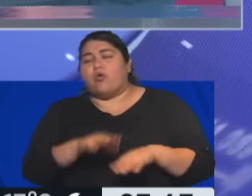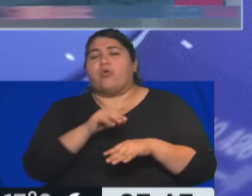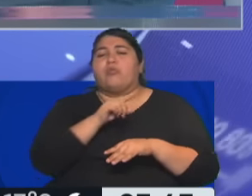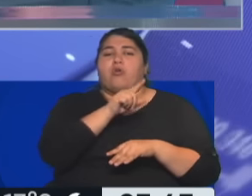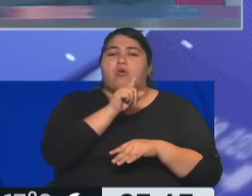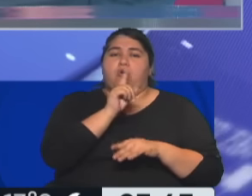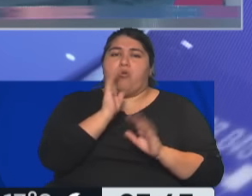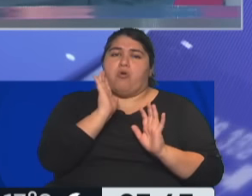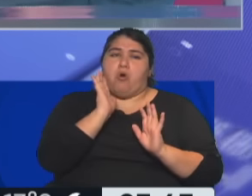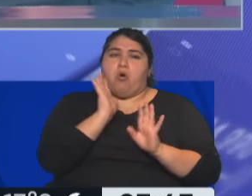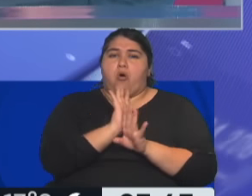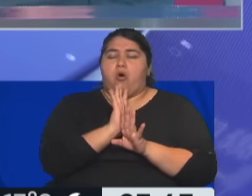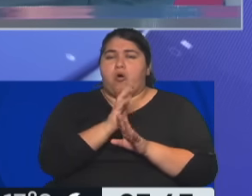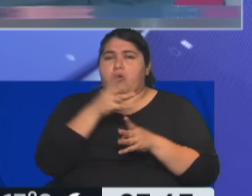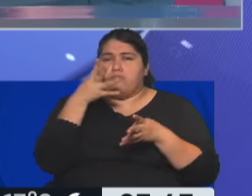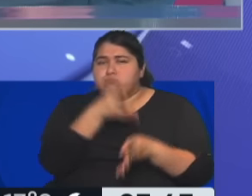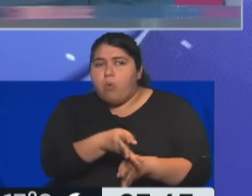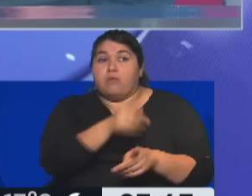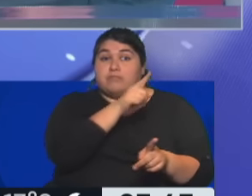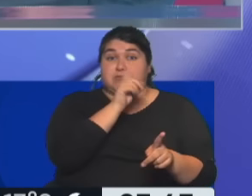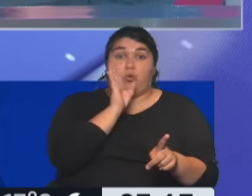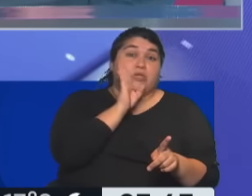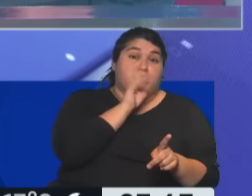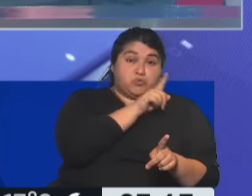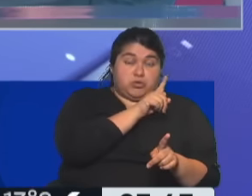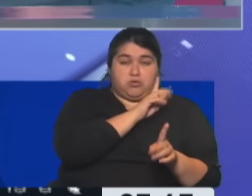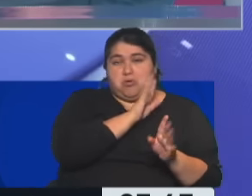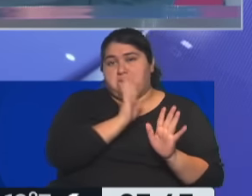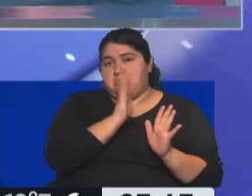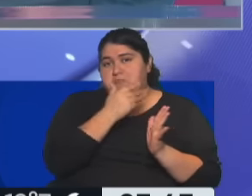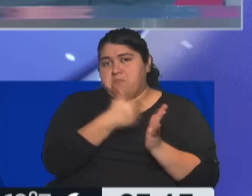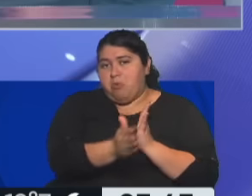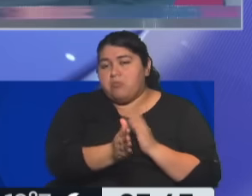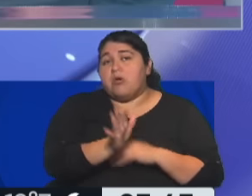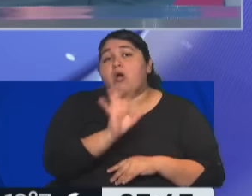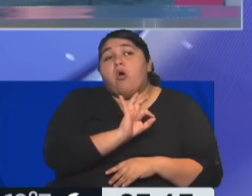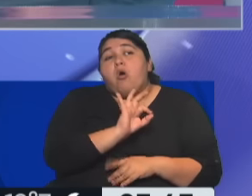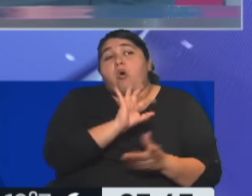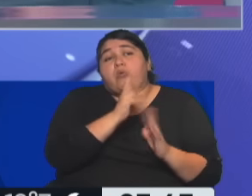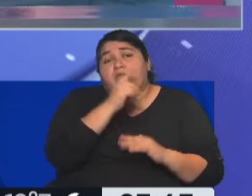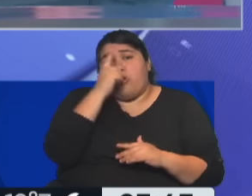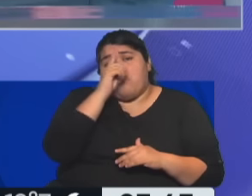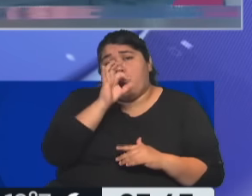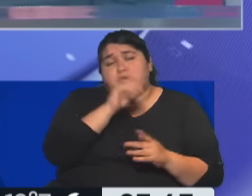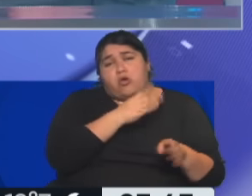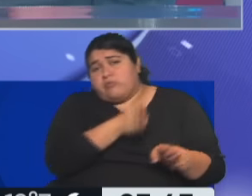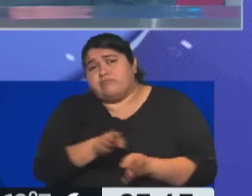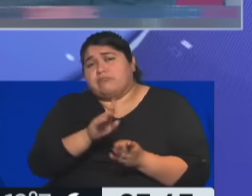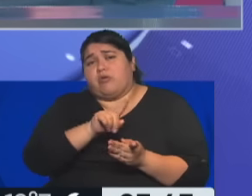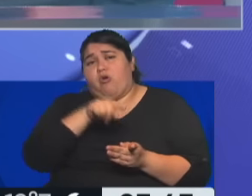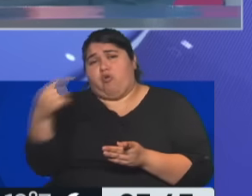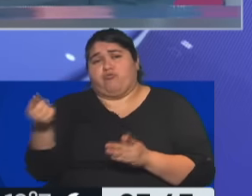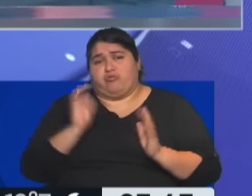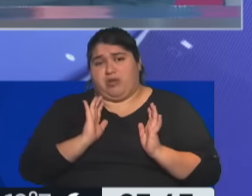de fondos de parte de Estados Unidos y una nueva orientación que podría ser al Indo-Pacífico